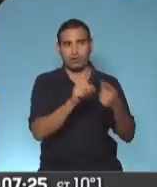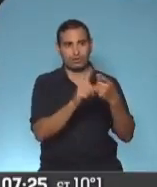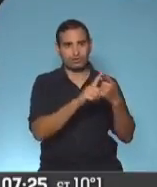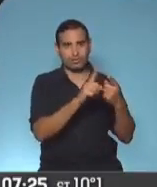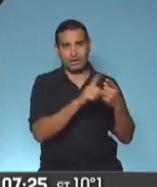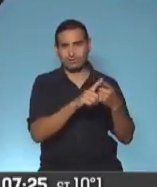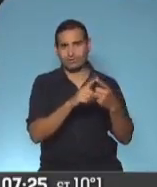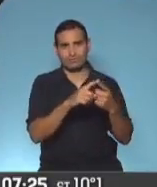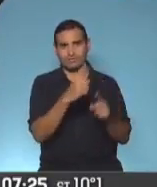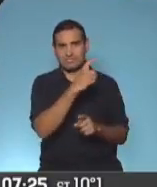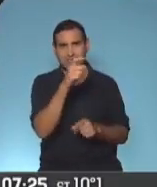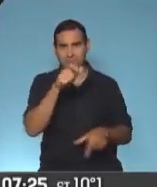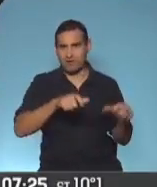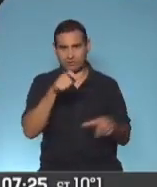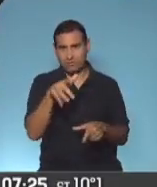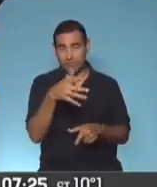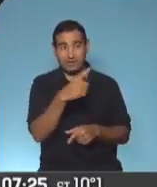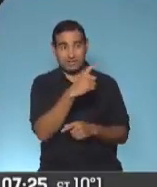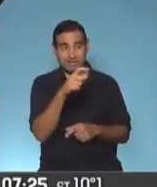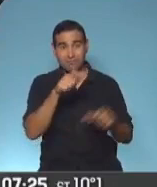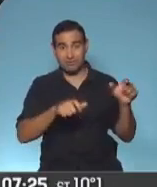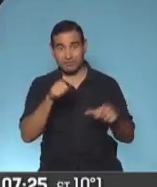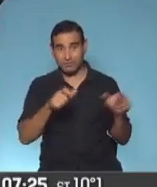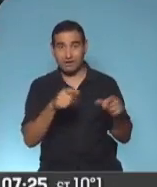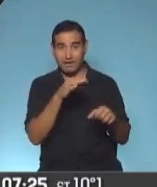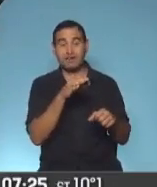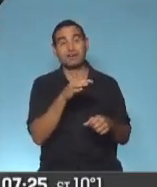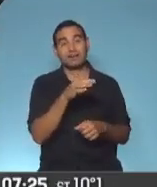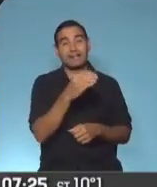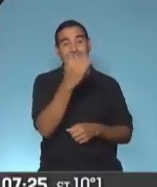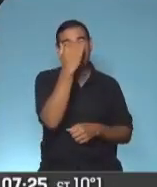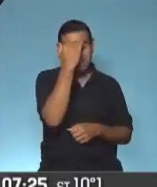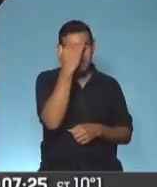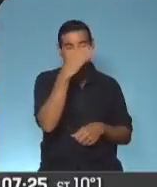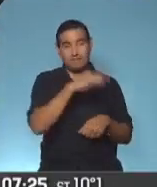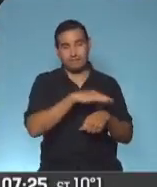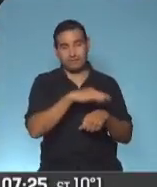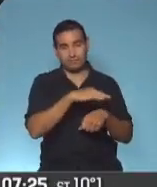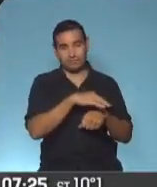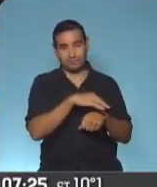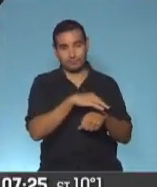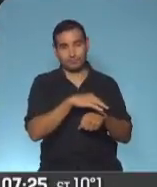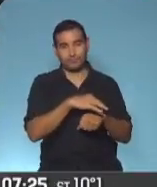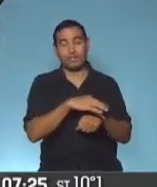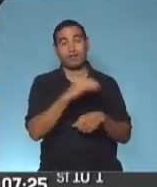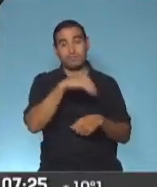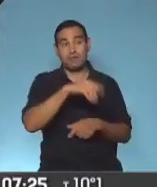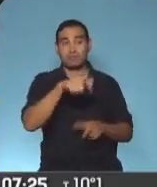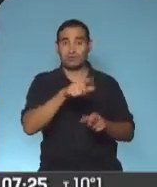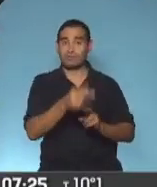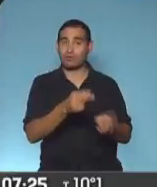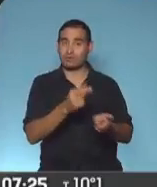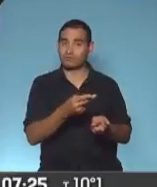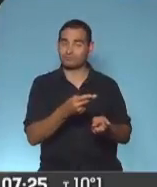un centenar de personas y de ese centenar de personas hay una quincena que se contagió el coronavirus. Y hay personas que murieron por